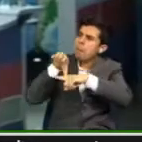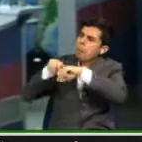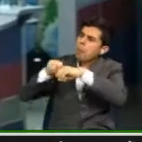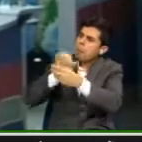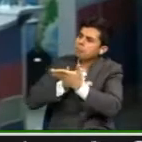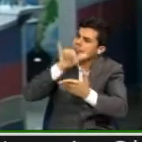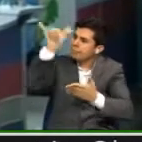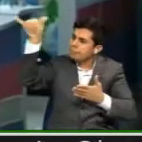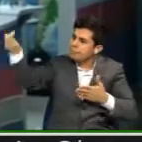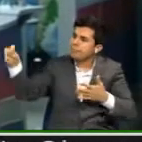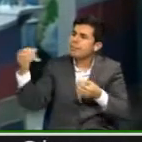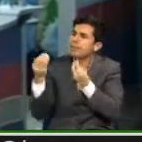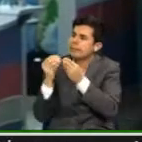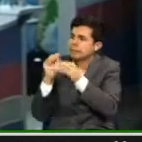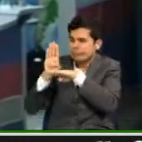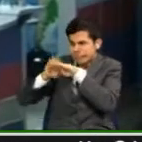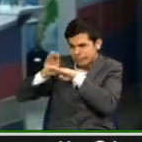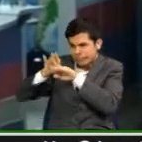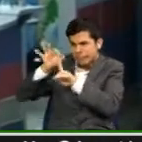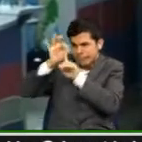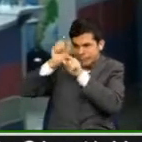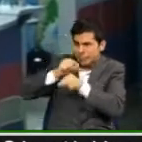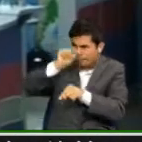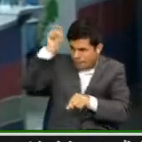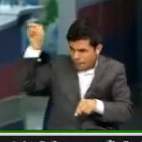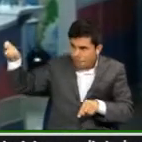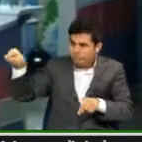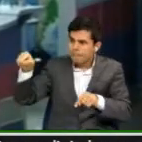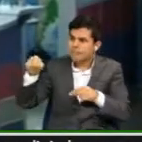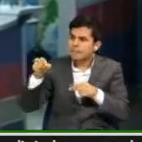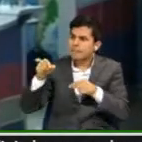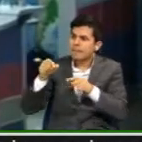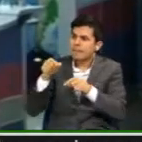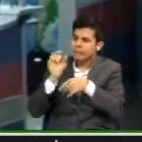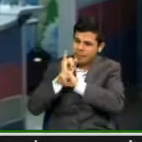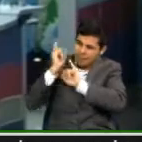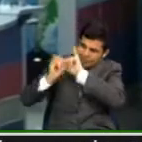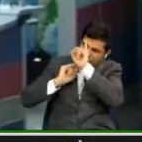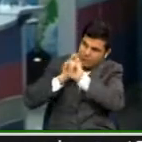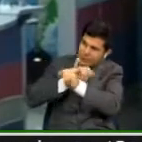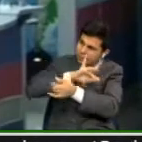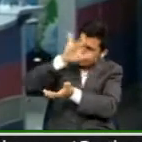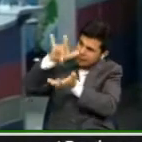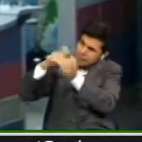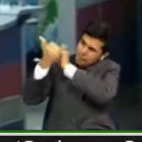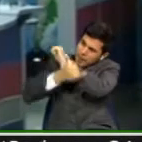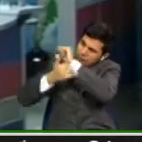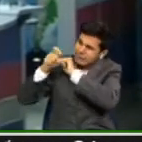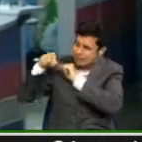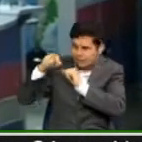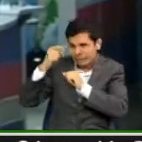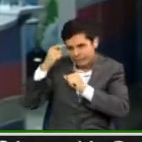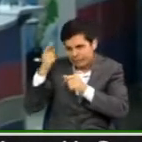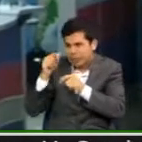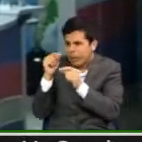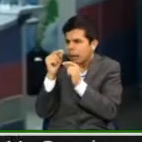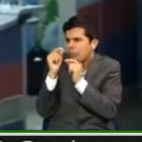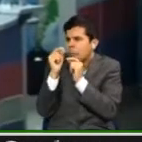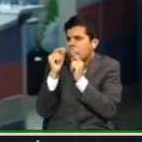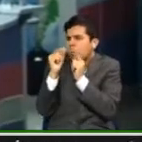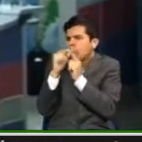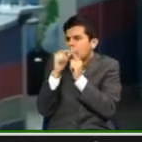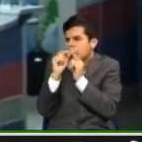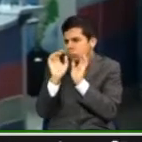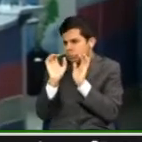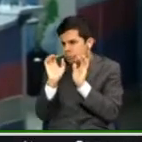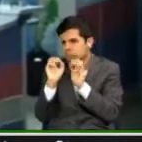comprados, solicitándoles un permiso especial para transitar por el puente internacional y poder pasar la frontera, pero no hemos tenido respuesta aún